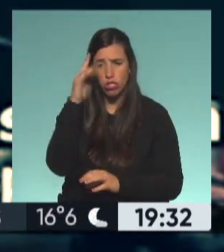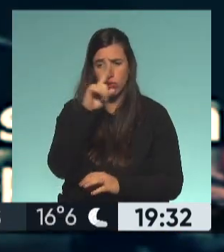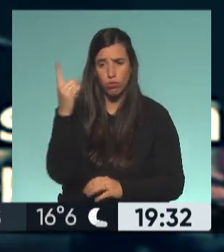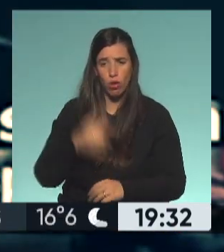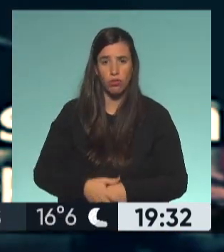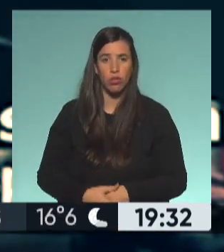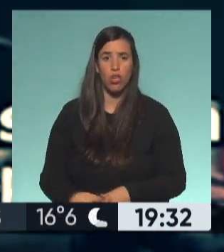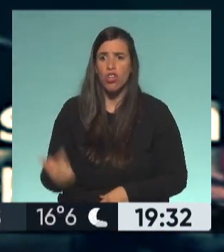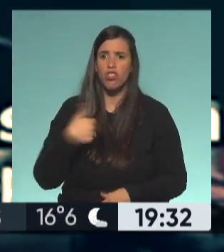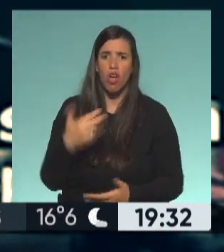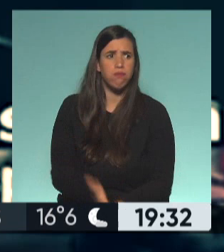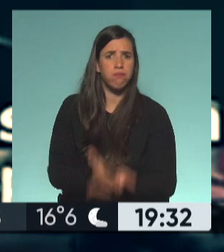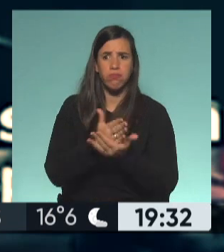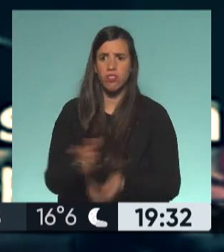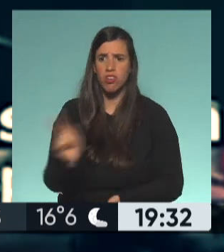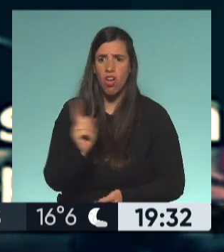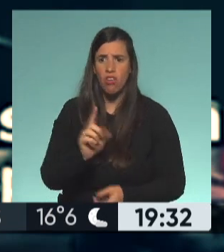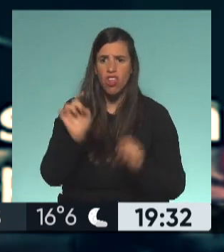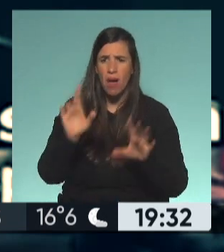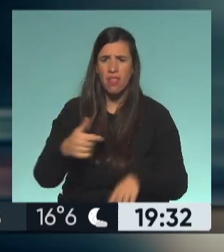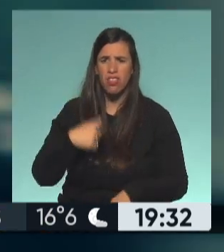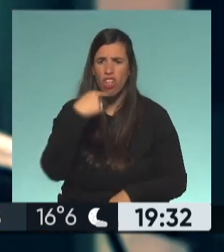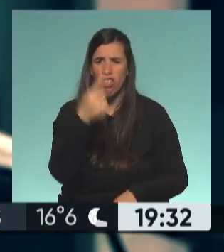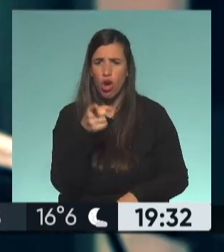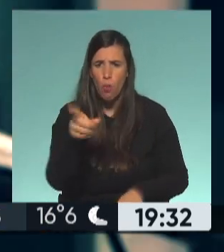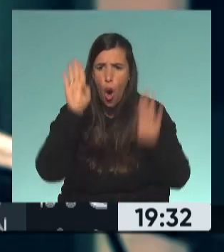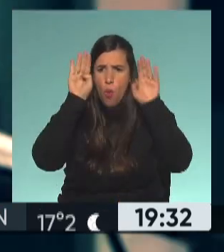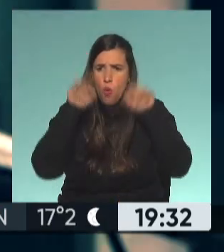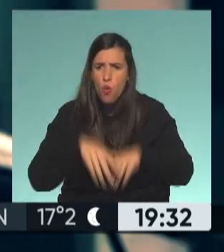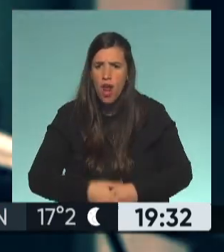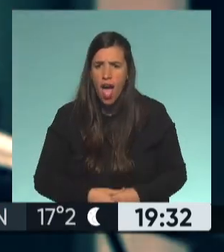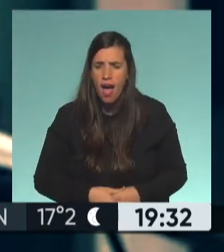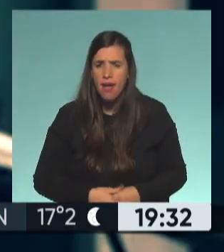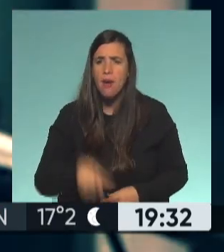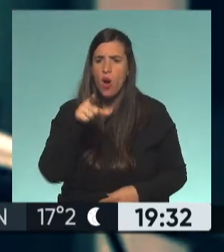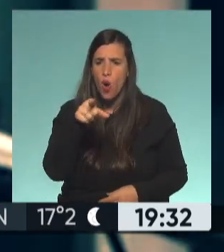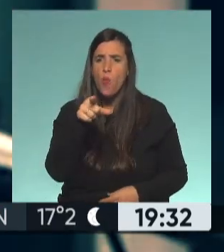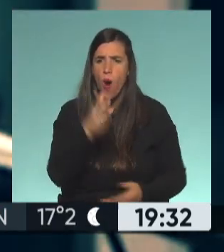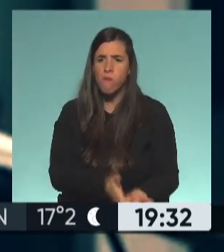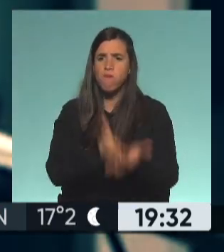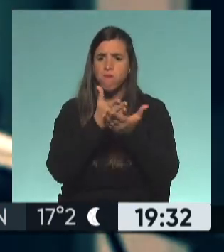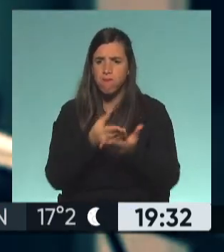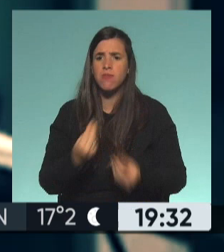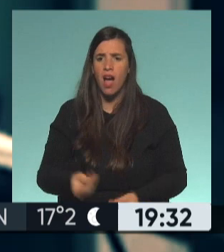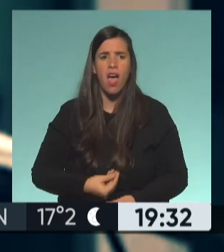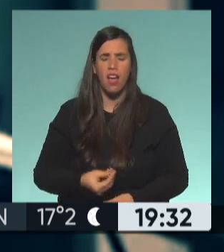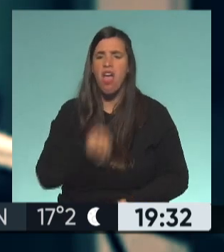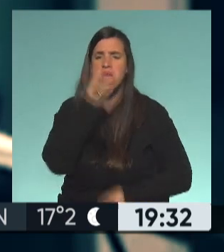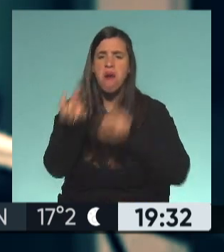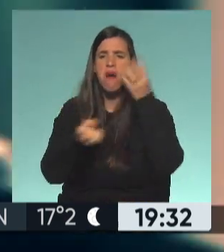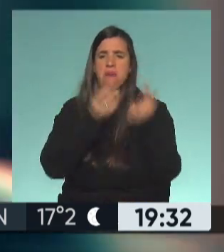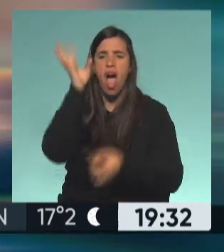totalitario, solamente estoy diciendo que sos una burra. La totalitaria sos vos, que te pones a opinar de cosas que no sabes